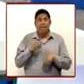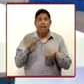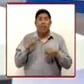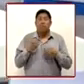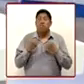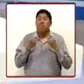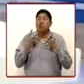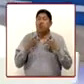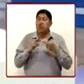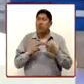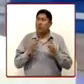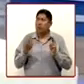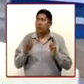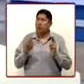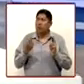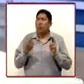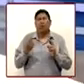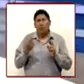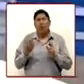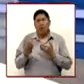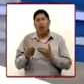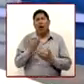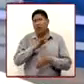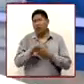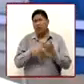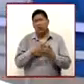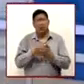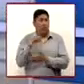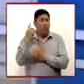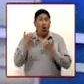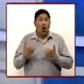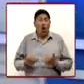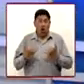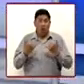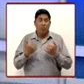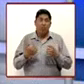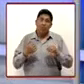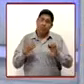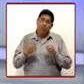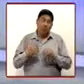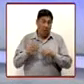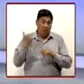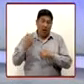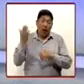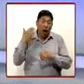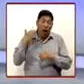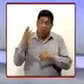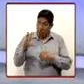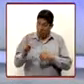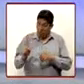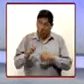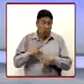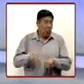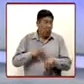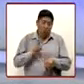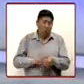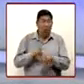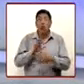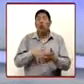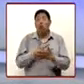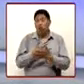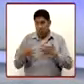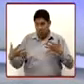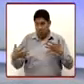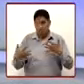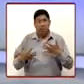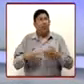varias regiones, casi todo el país, Miriam, ha iniciado el horario de invierno hoy. Regiones tropicales no, por obvias razones, sí, por el clima. Por